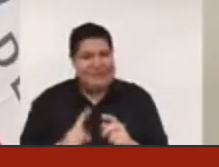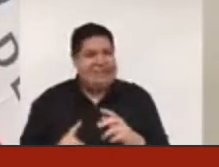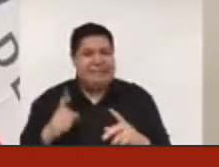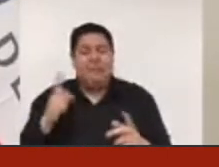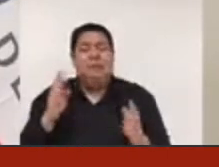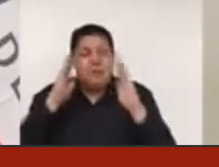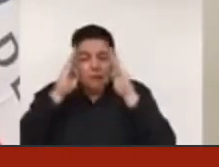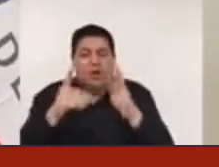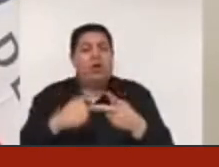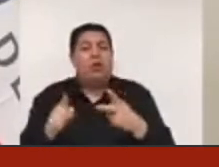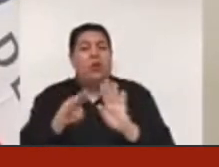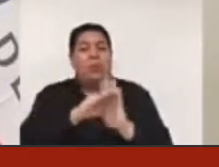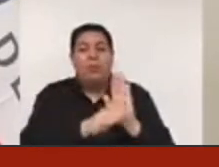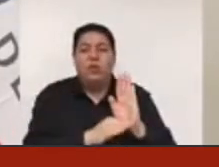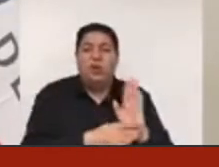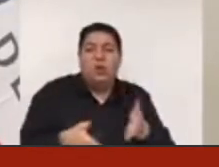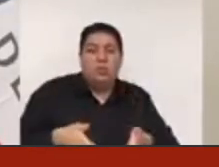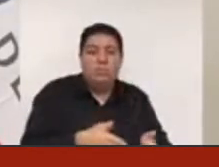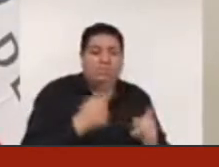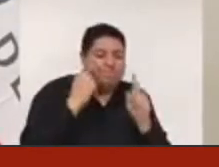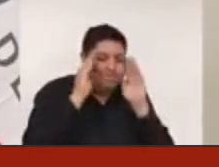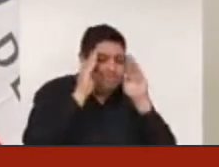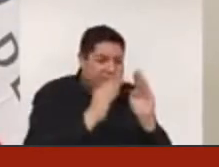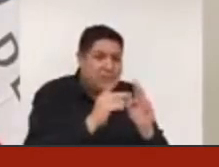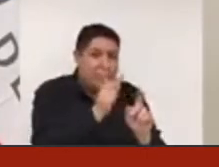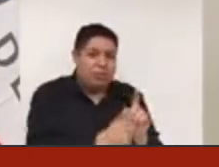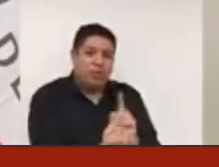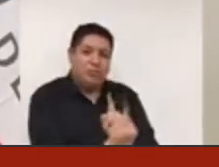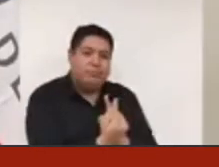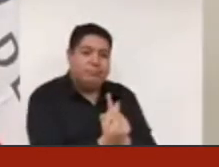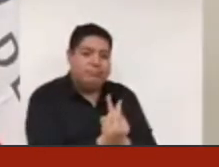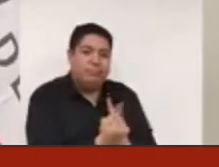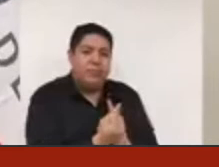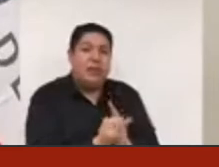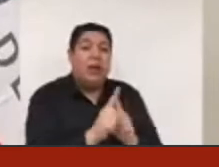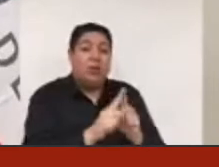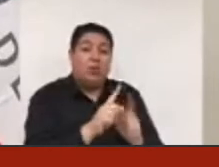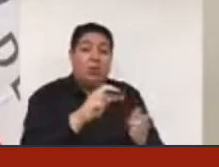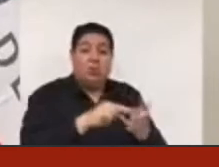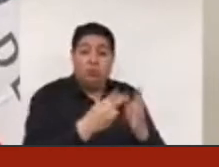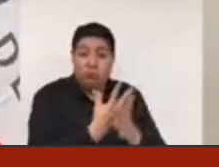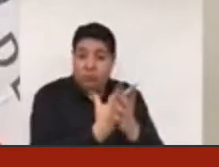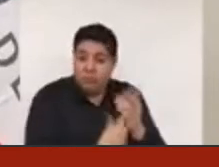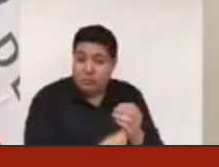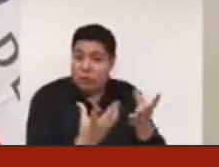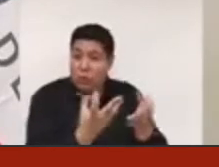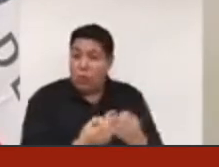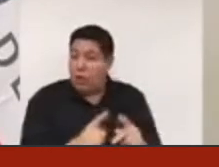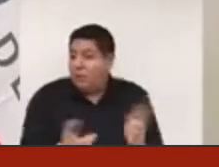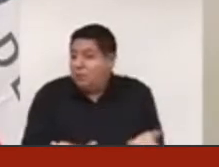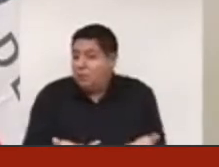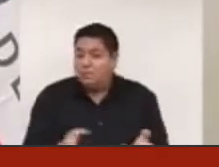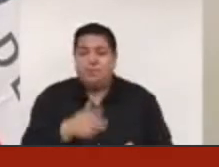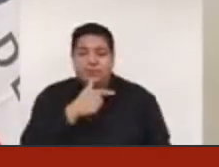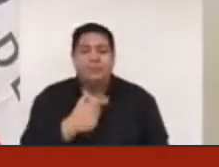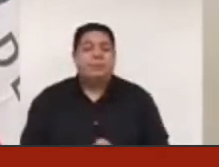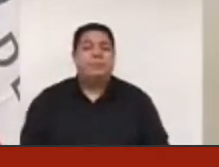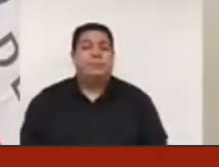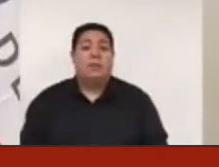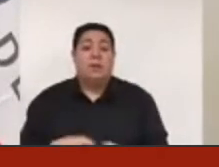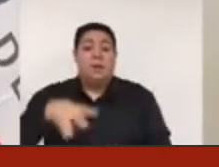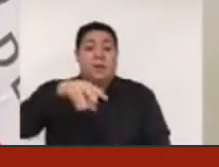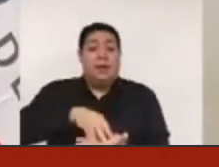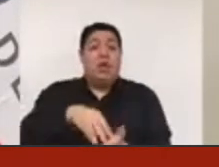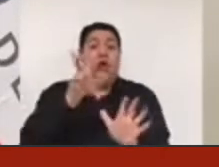de seguimiento para los pacientes que se atienden si hay algunos recuperados ya cuánto ha sido dado real bueno nosotros acá en la región